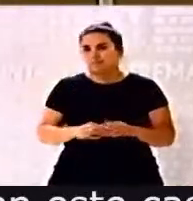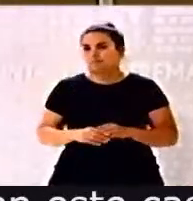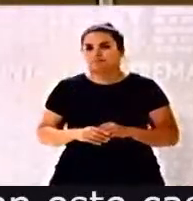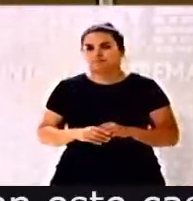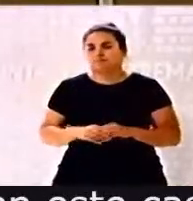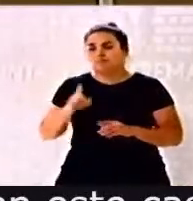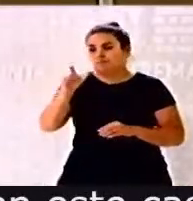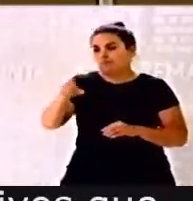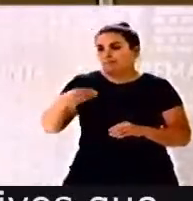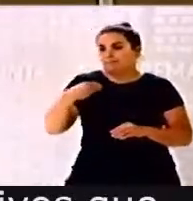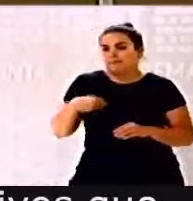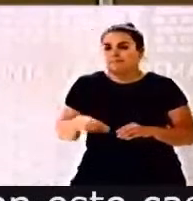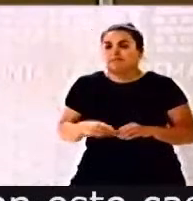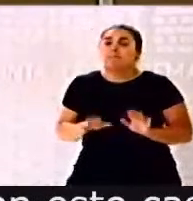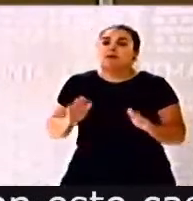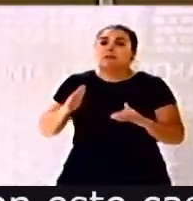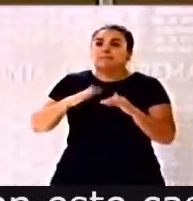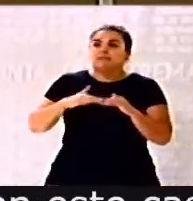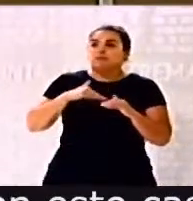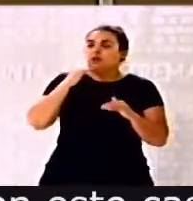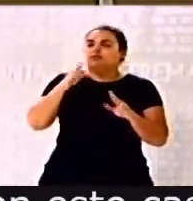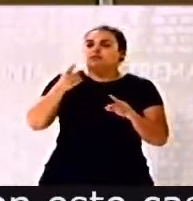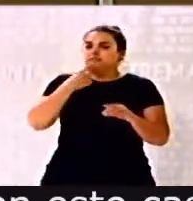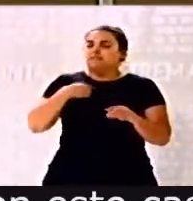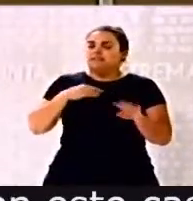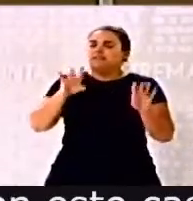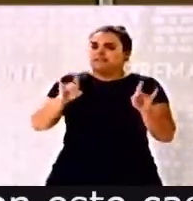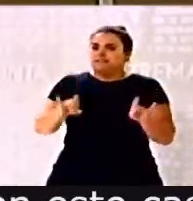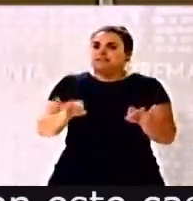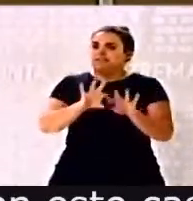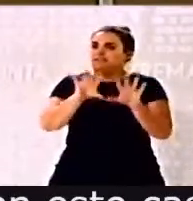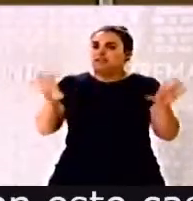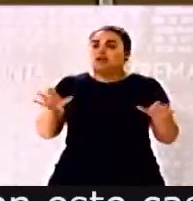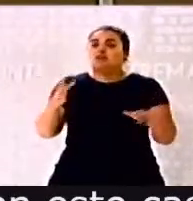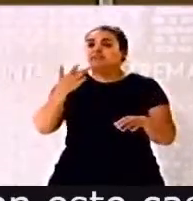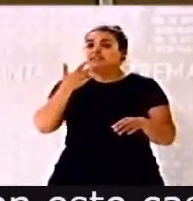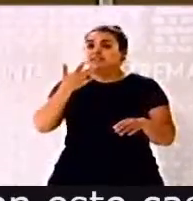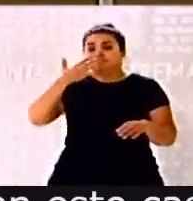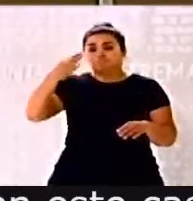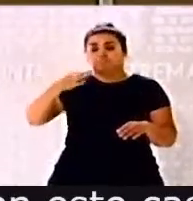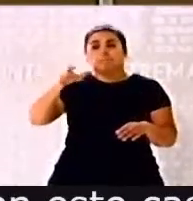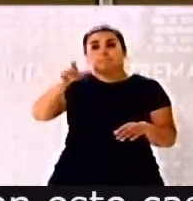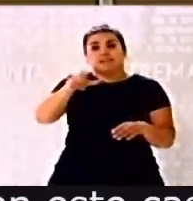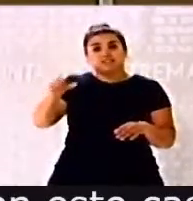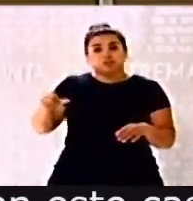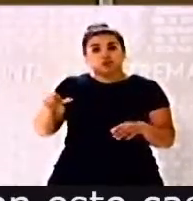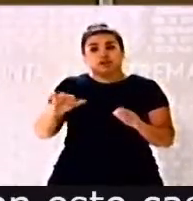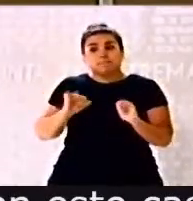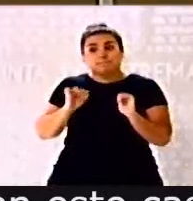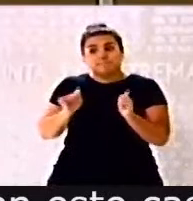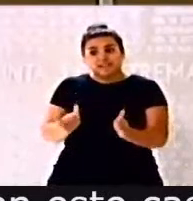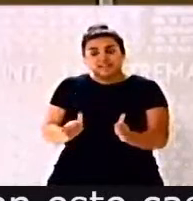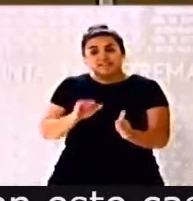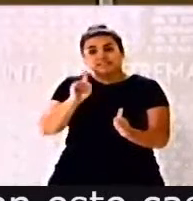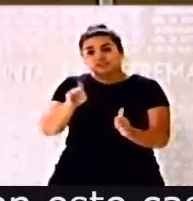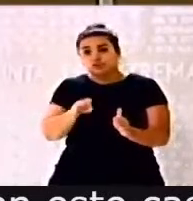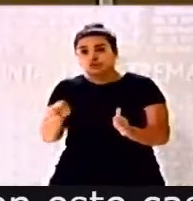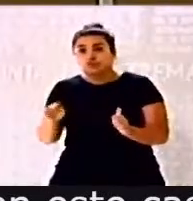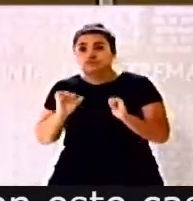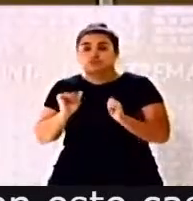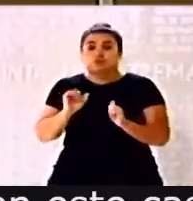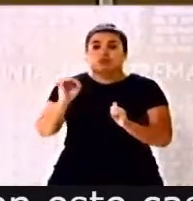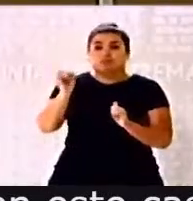de esta persona. Pero al menos lo que sí nos va a decir es si él verdaderamente es la persona índice o no, el caso índice o no, el caso cero